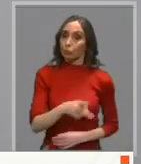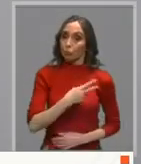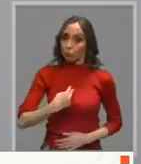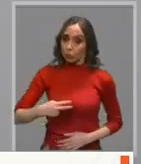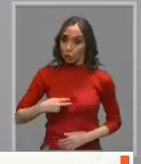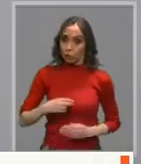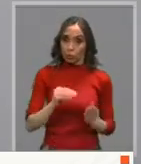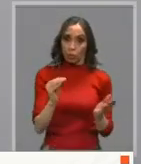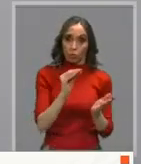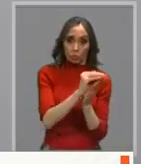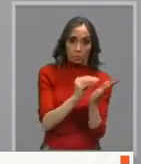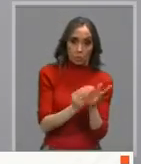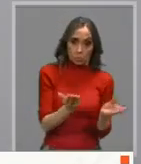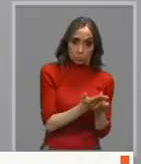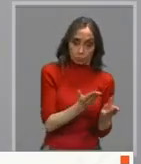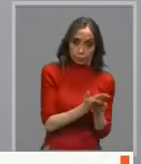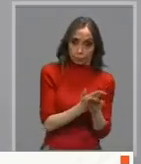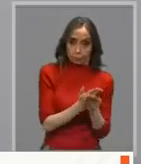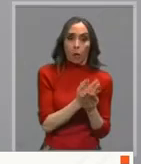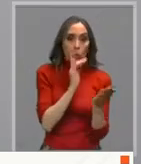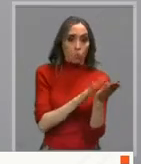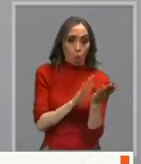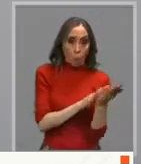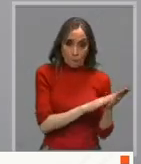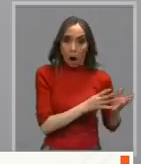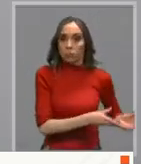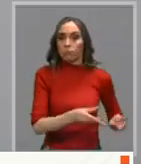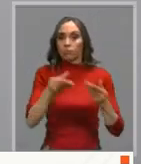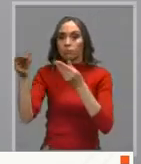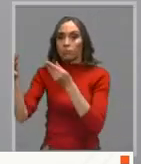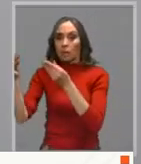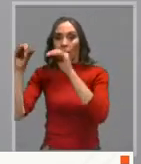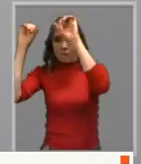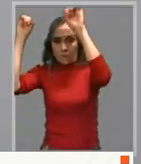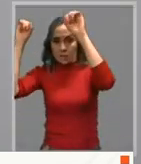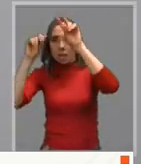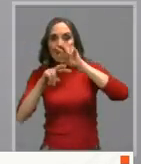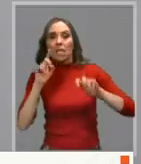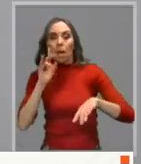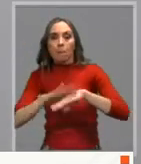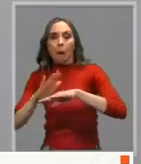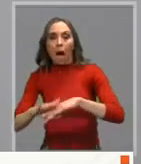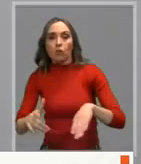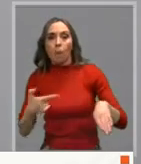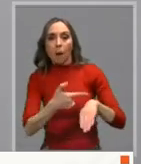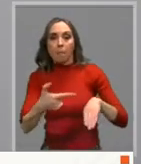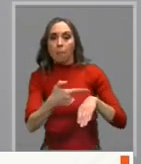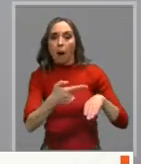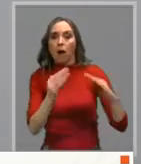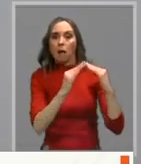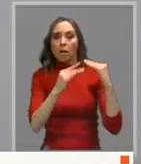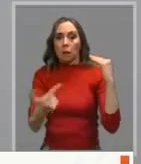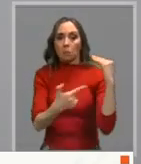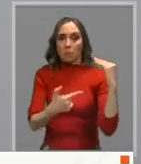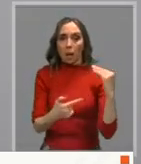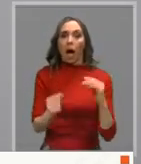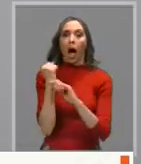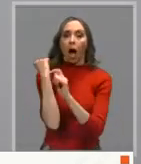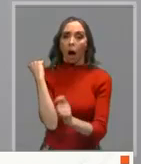los antecedentes a la Fiscalía a fin de que se persiga a los autores de este delito. Al mismo tiempo hemos ofrecido